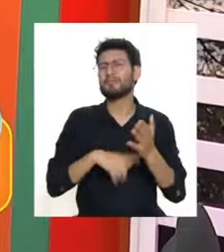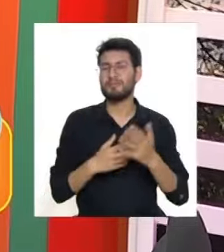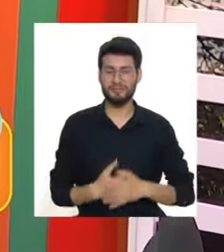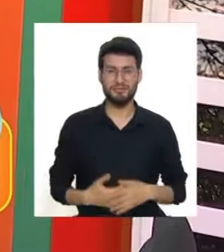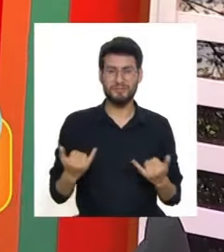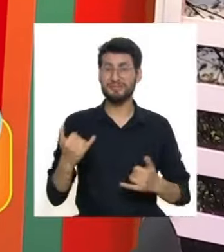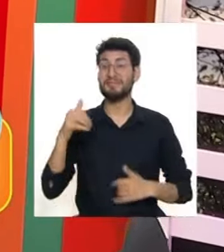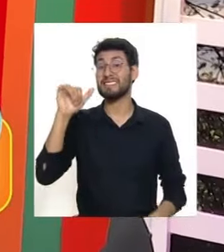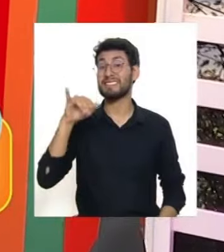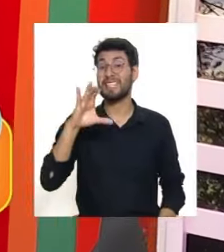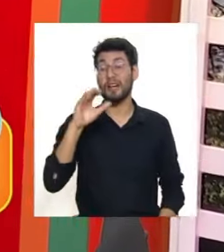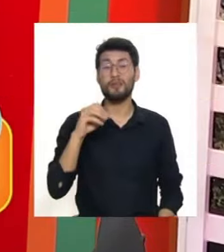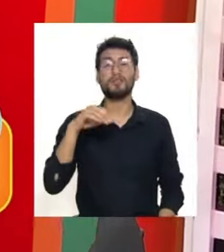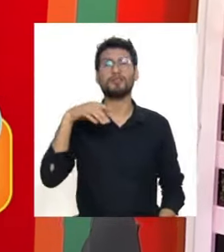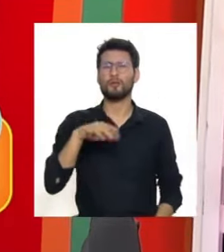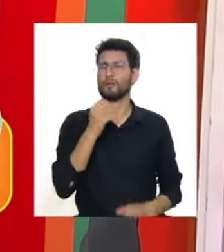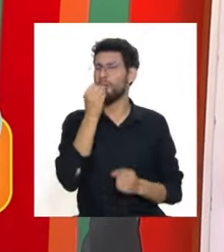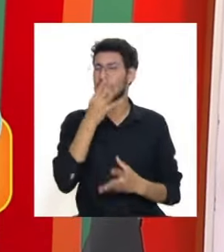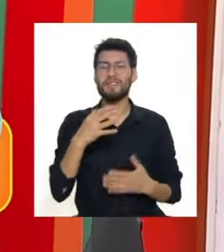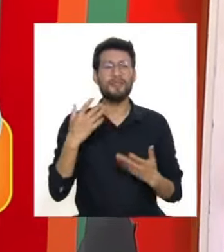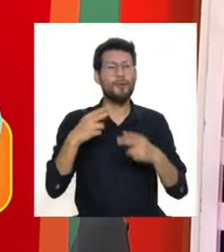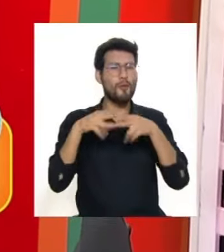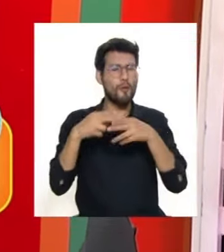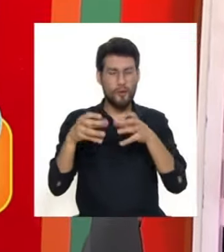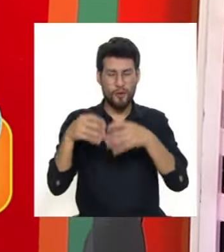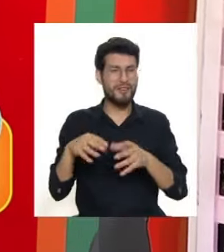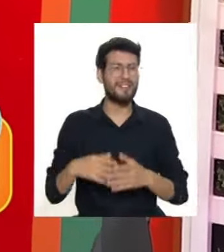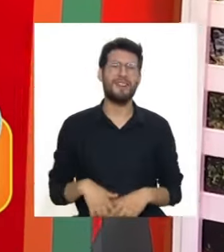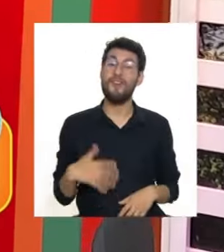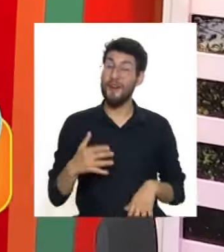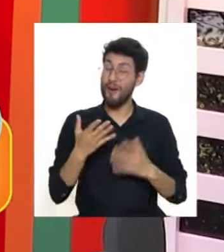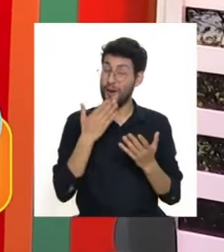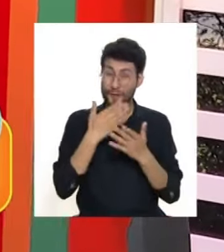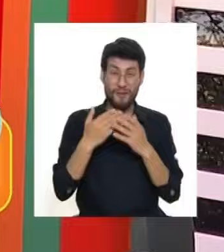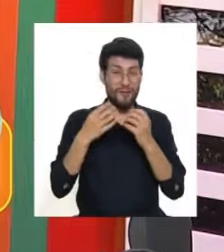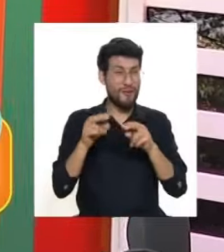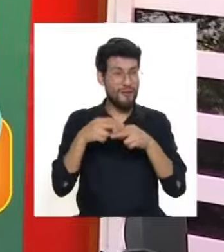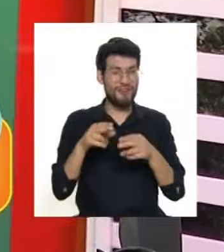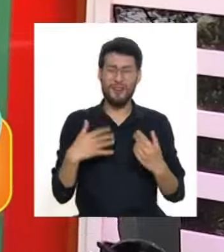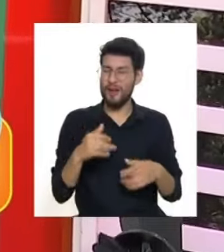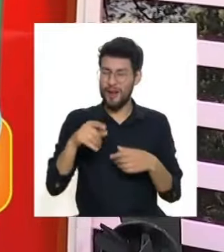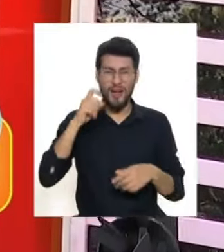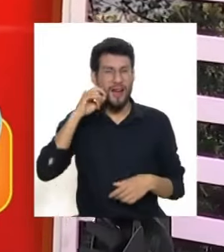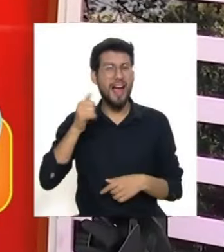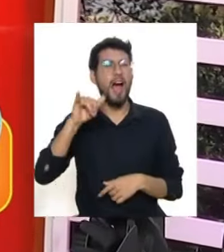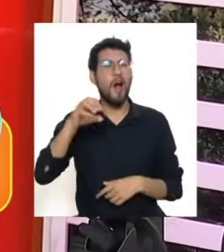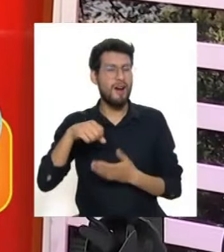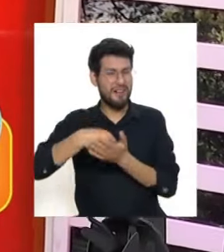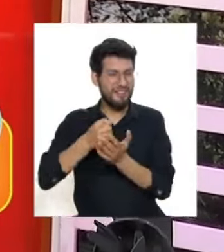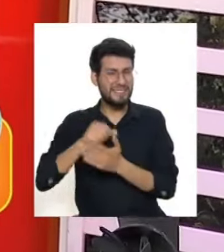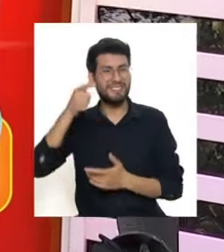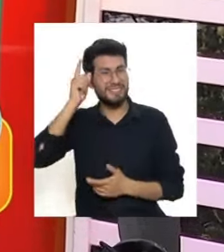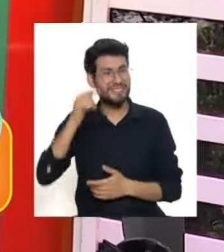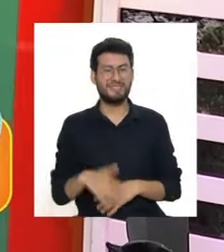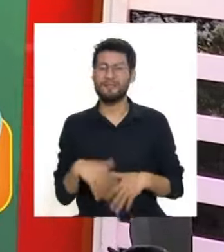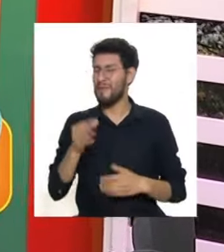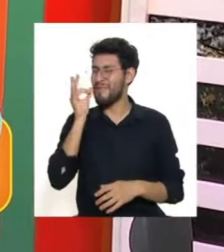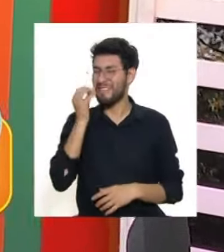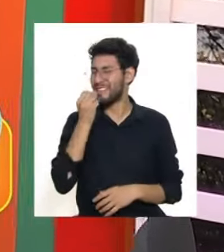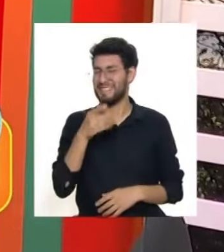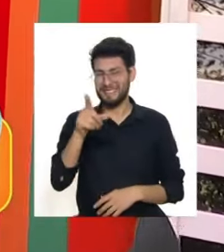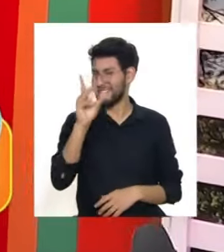un ajiaco de yuco buenazo, con su huevito montado. ¡Qué rico! Cebolla, ajo, leche, quesito. Va a estar